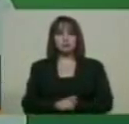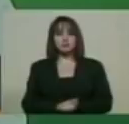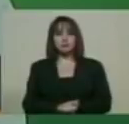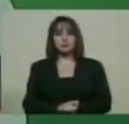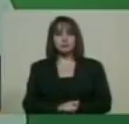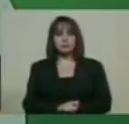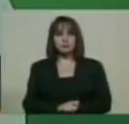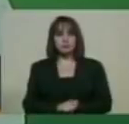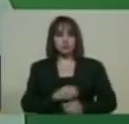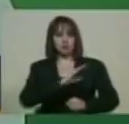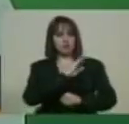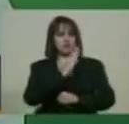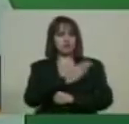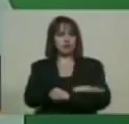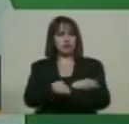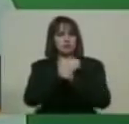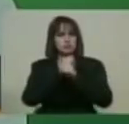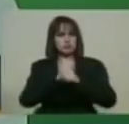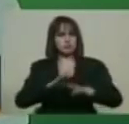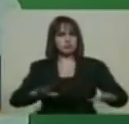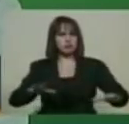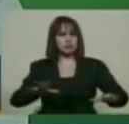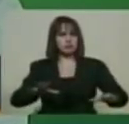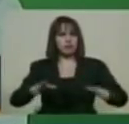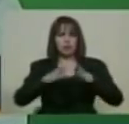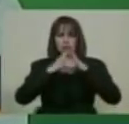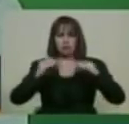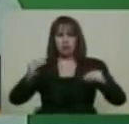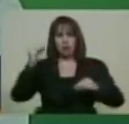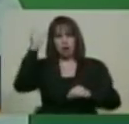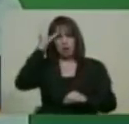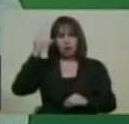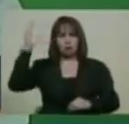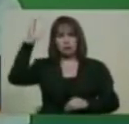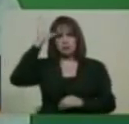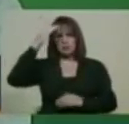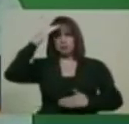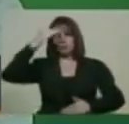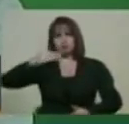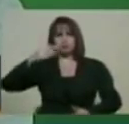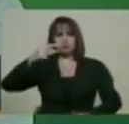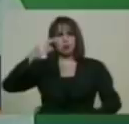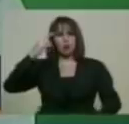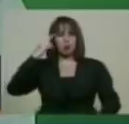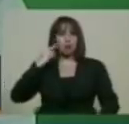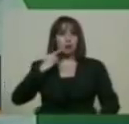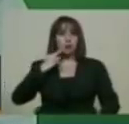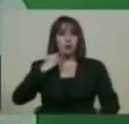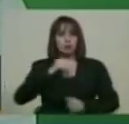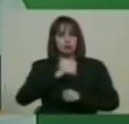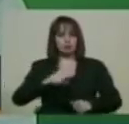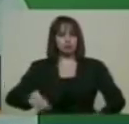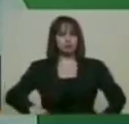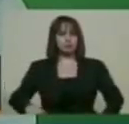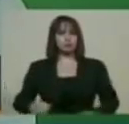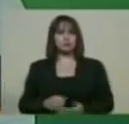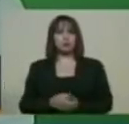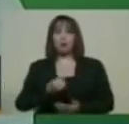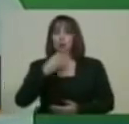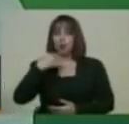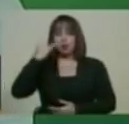el fortalecimiento y la expansión de las capacidades de la Fuerza Armada Nacional Bolivariana, creo que es muy buena idea